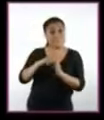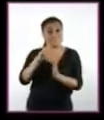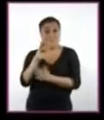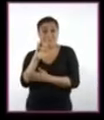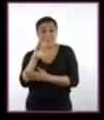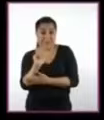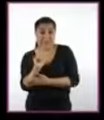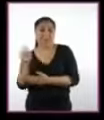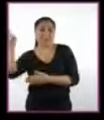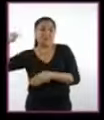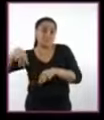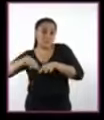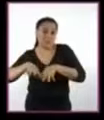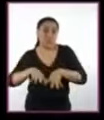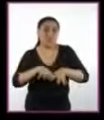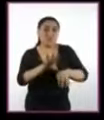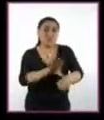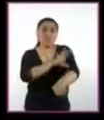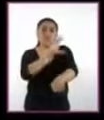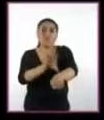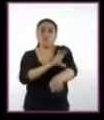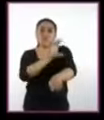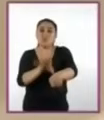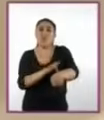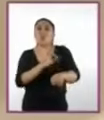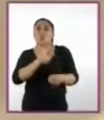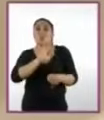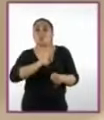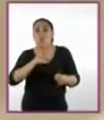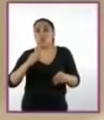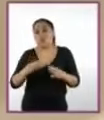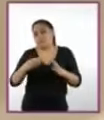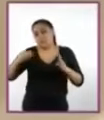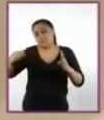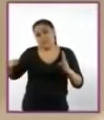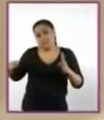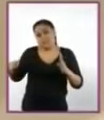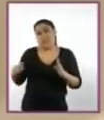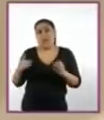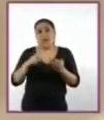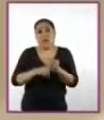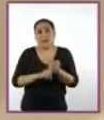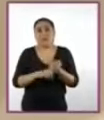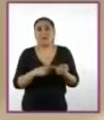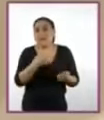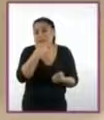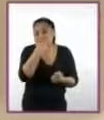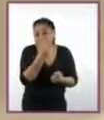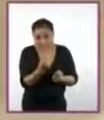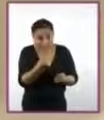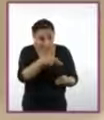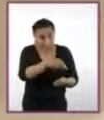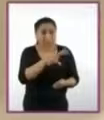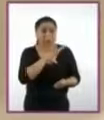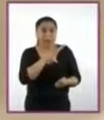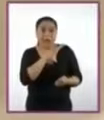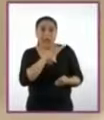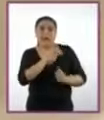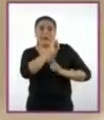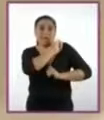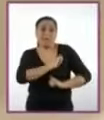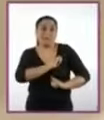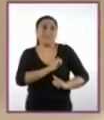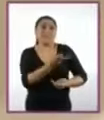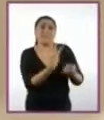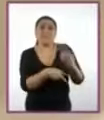que proporcionaba la corriente podía colocarse alejada de las jarras o de los recipientes que contenían las terminales